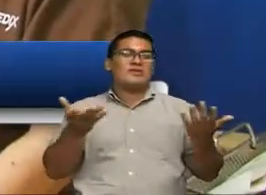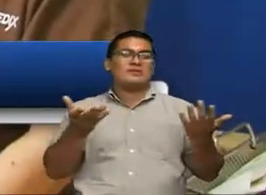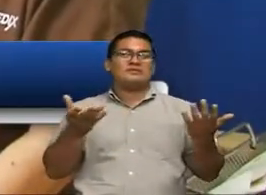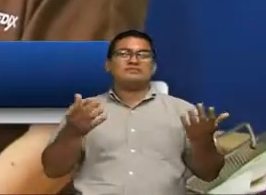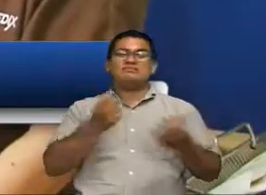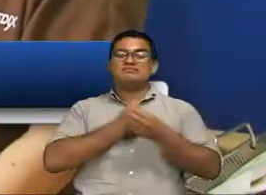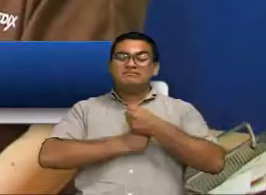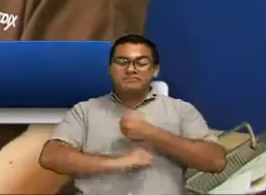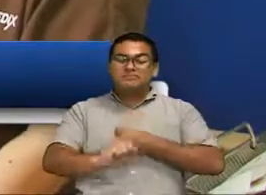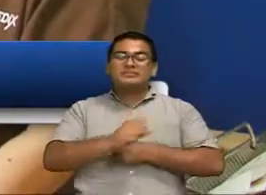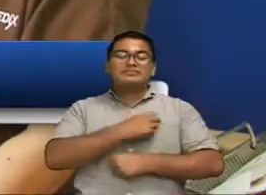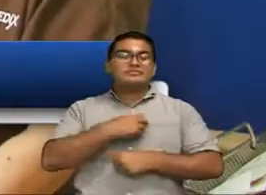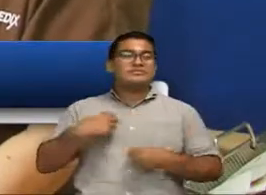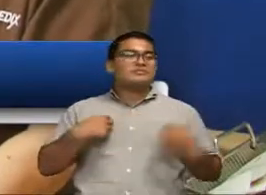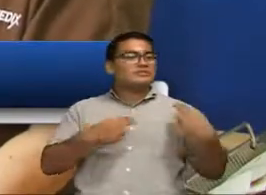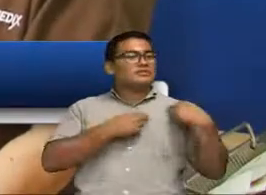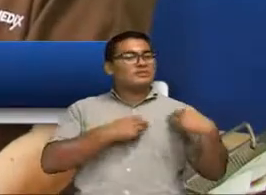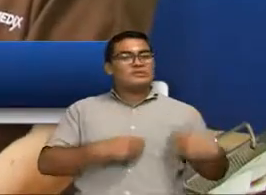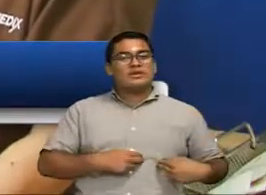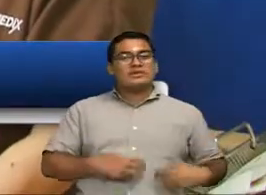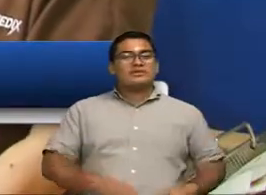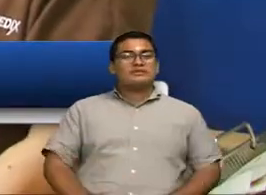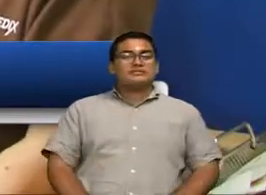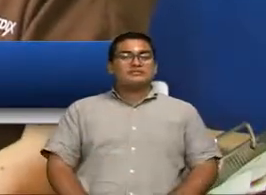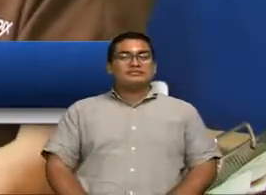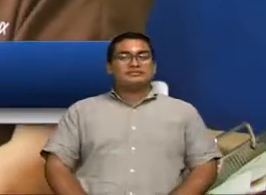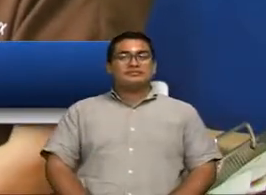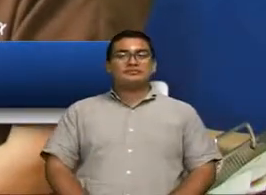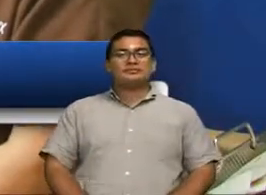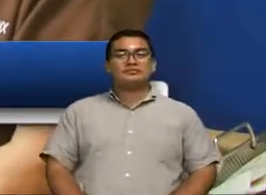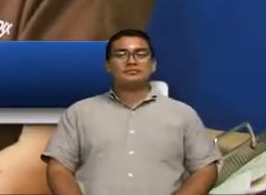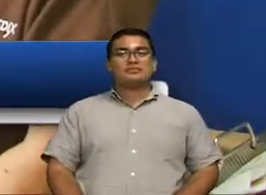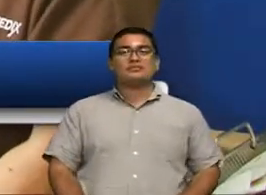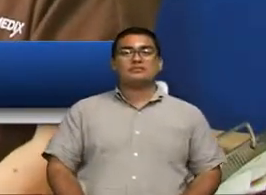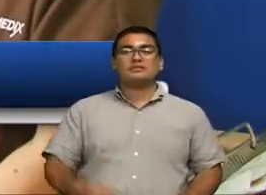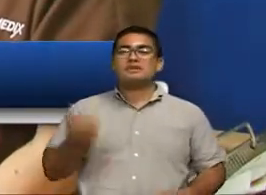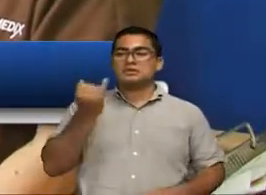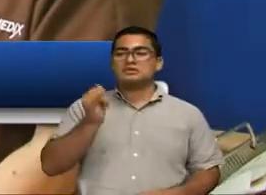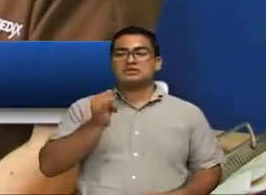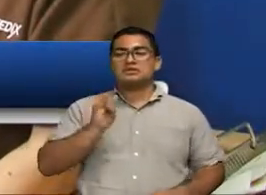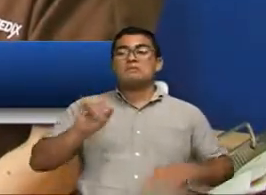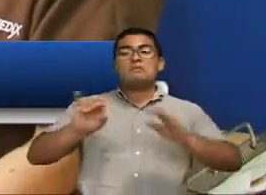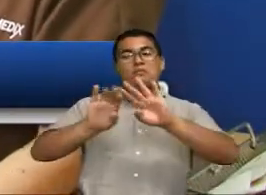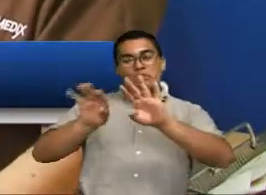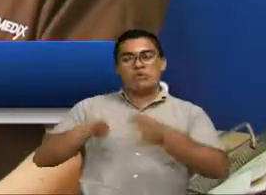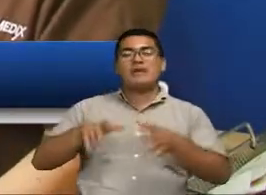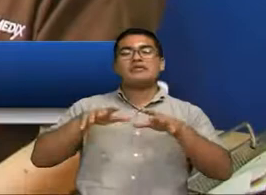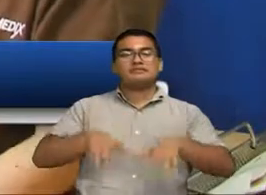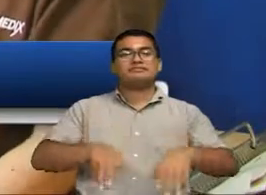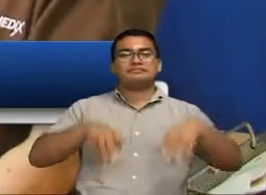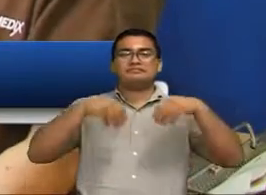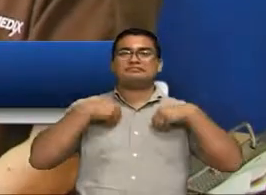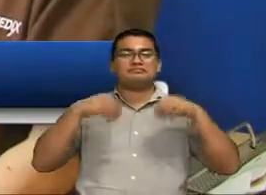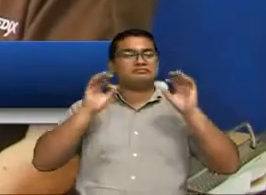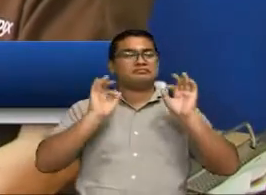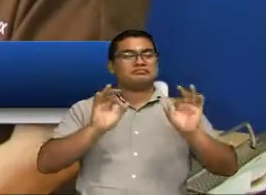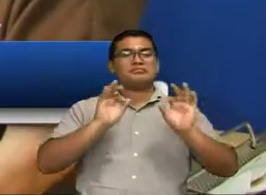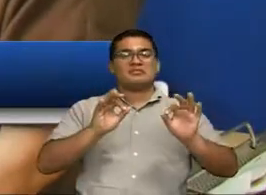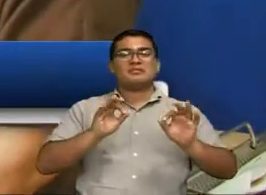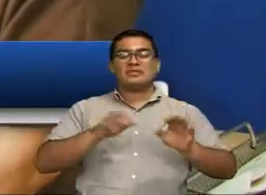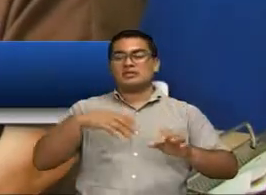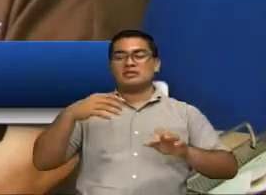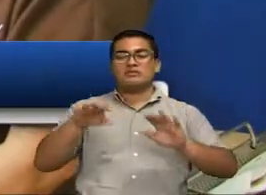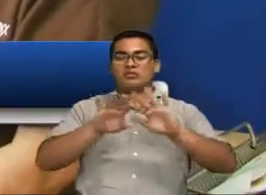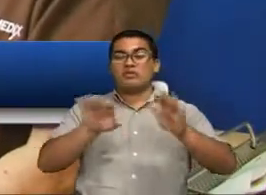posiciones de un parto humanizado? Sí. Ellas han aceptado bien. Cuando vienen